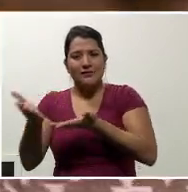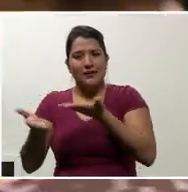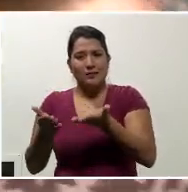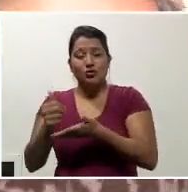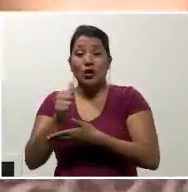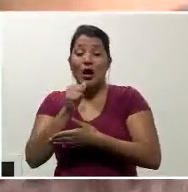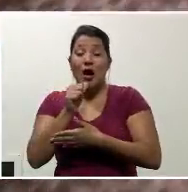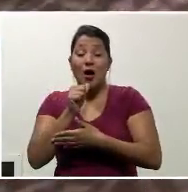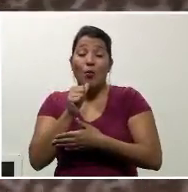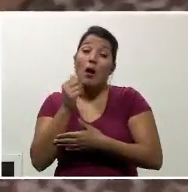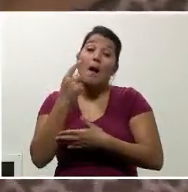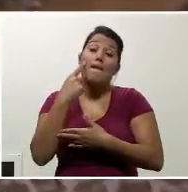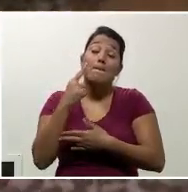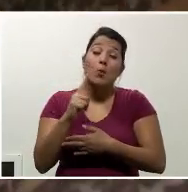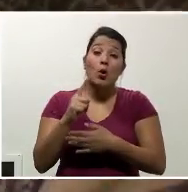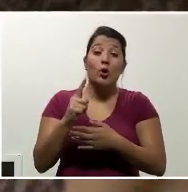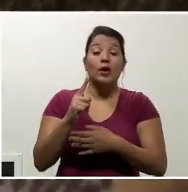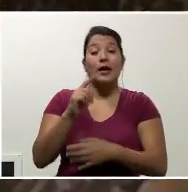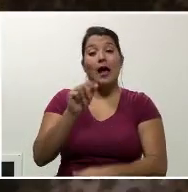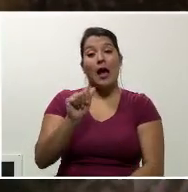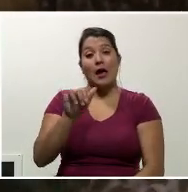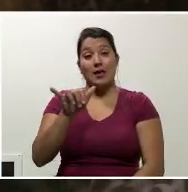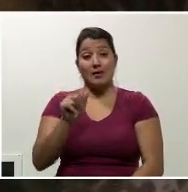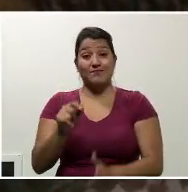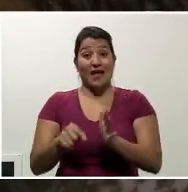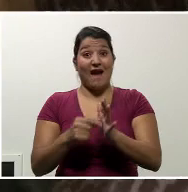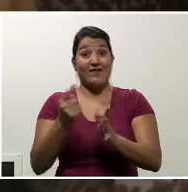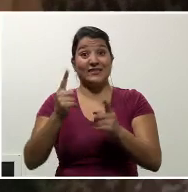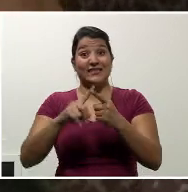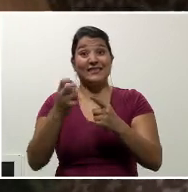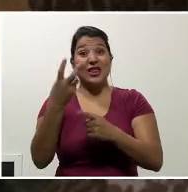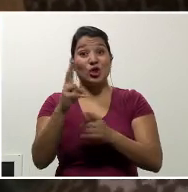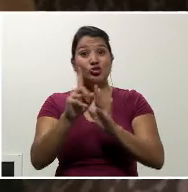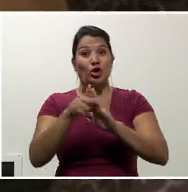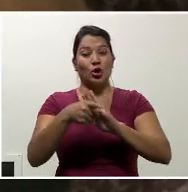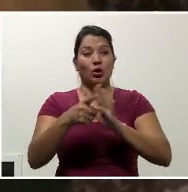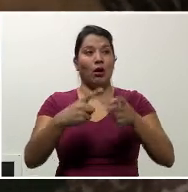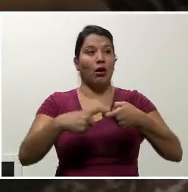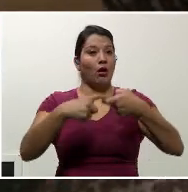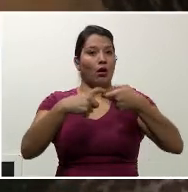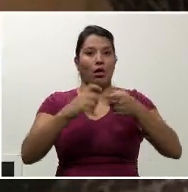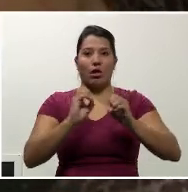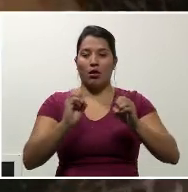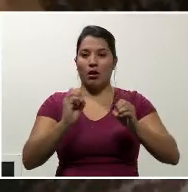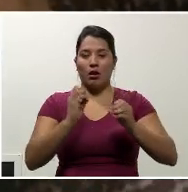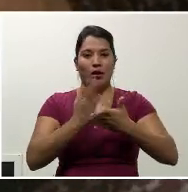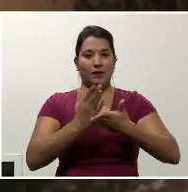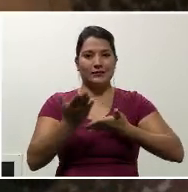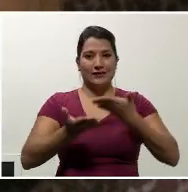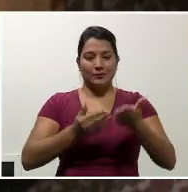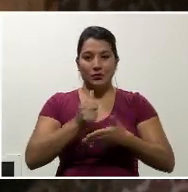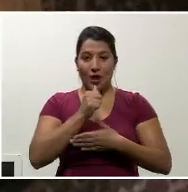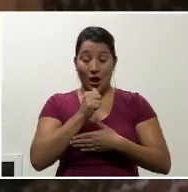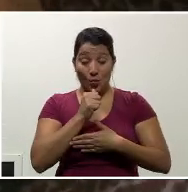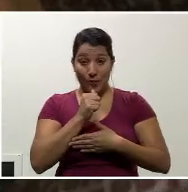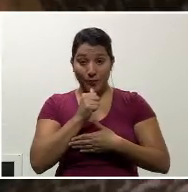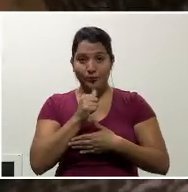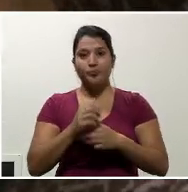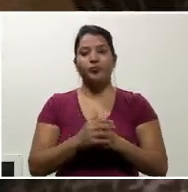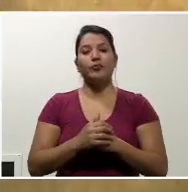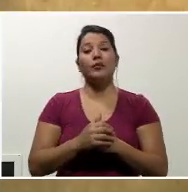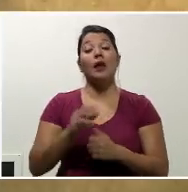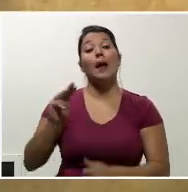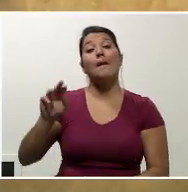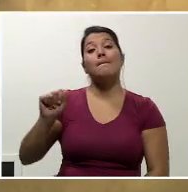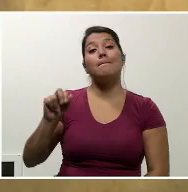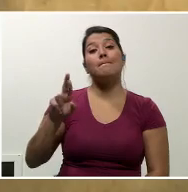del servicio hasta por 12 horas al día. El gerente médico de la Caja de Seguro Social, Mario Ruiz,